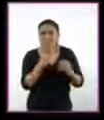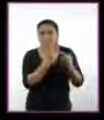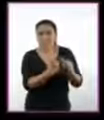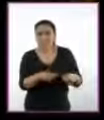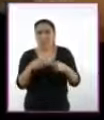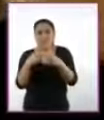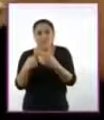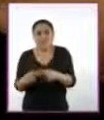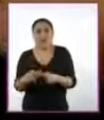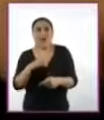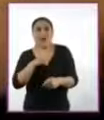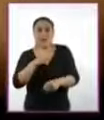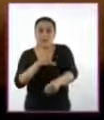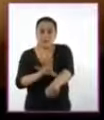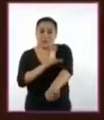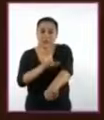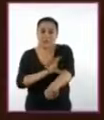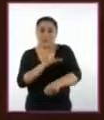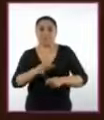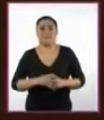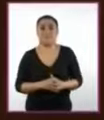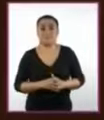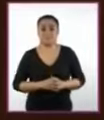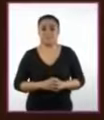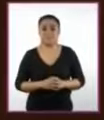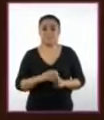los experimentos de electricidad estática.